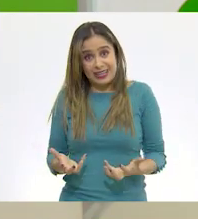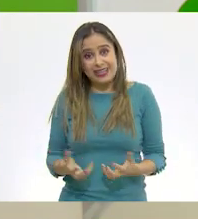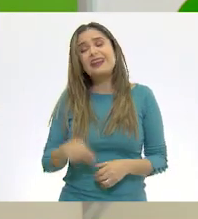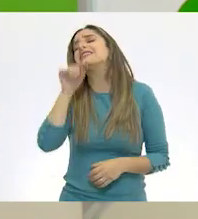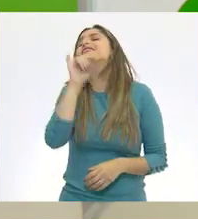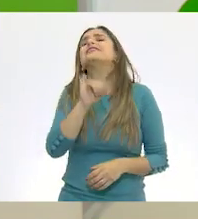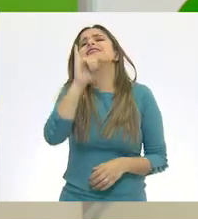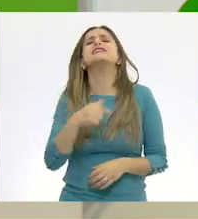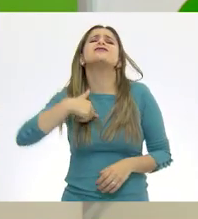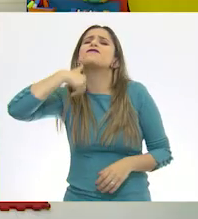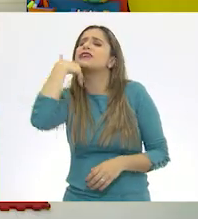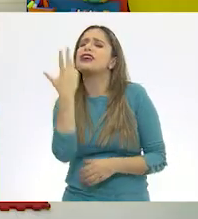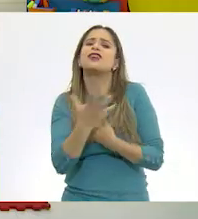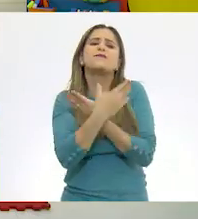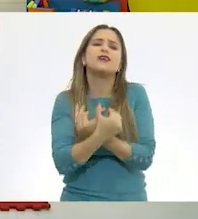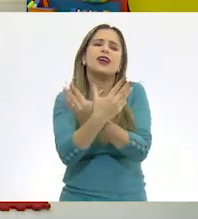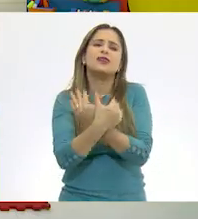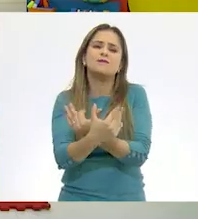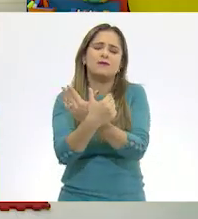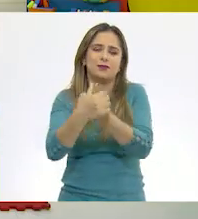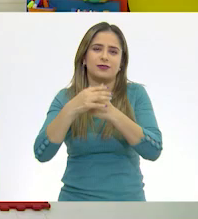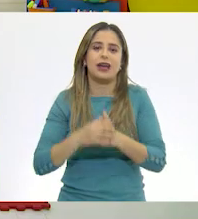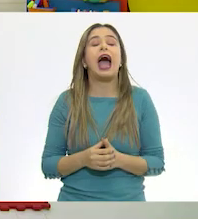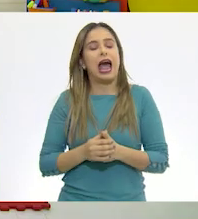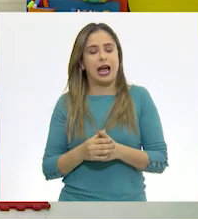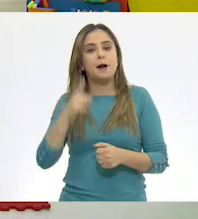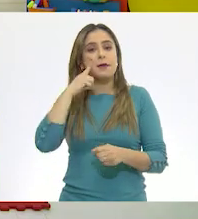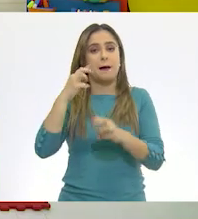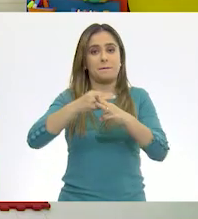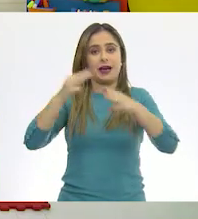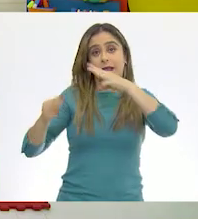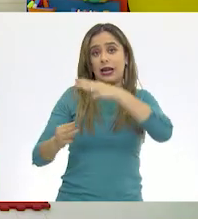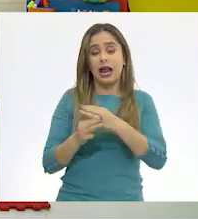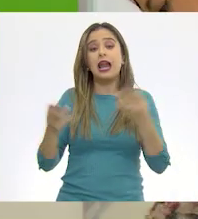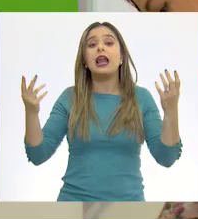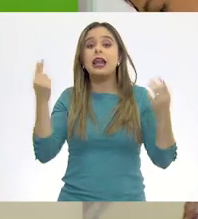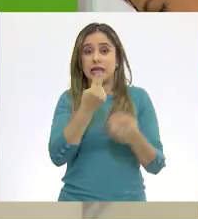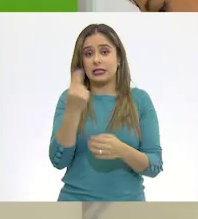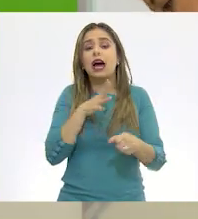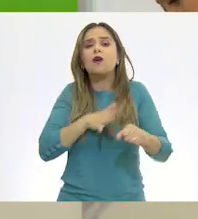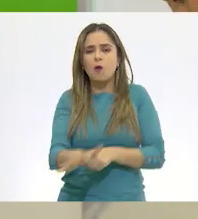una mariposa! Vamos a necesitar hojas de colores.